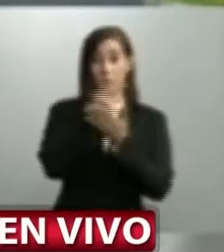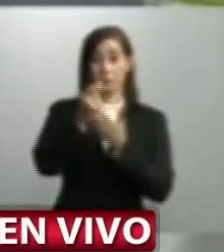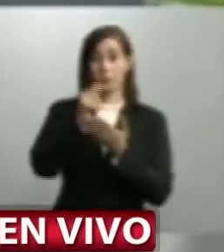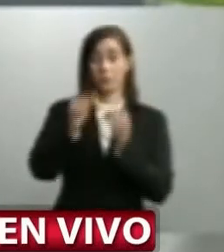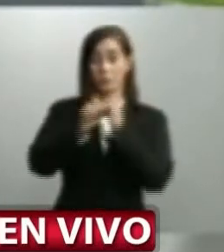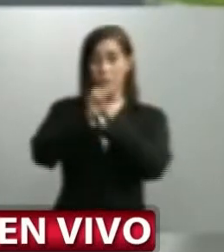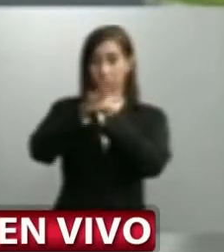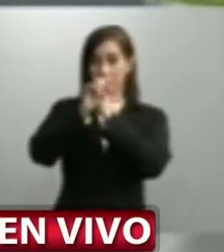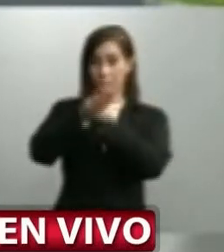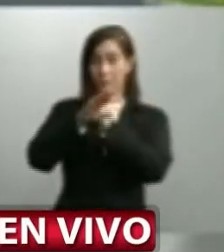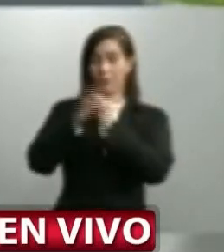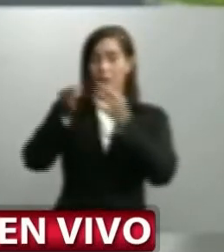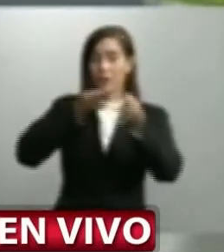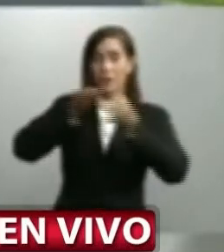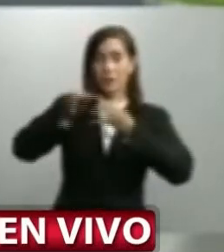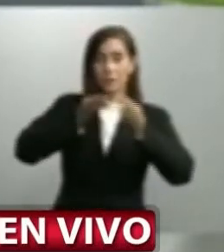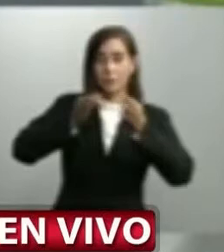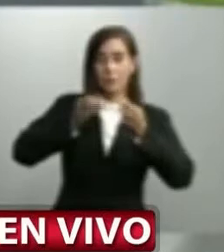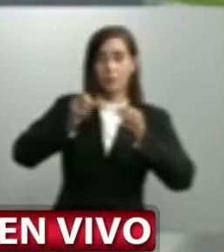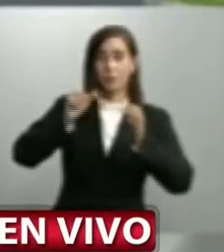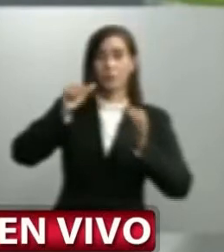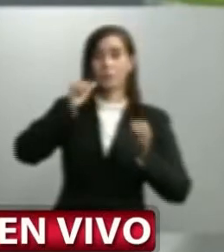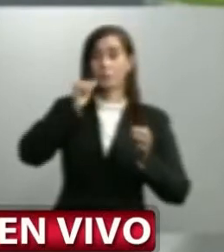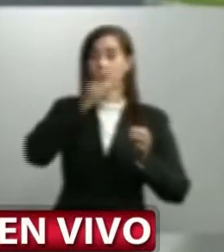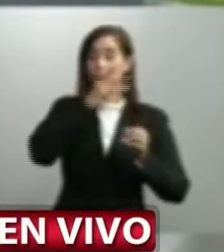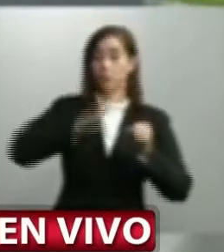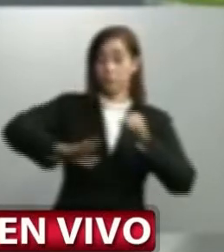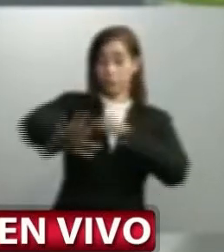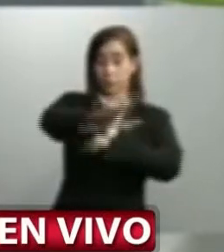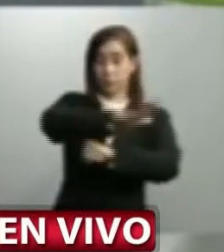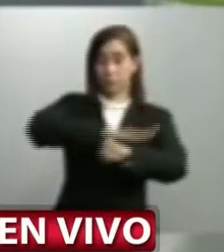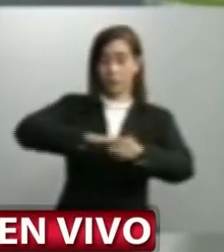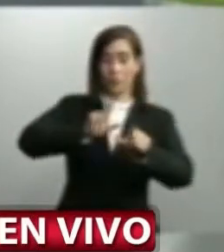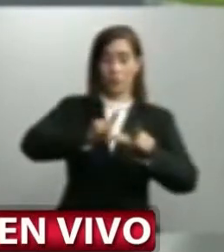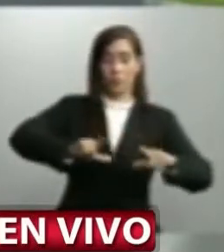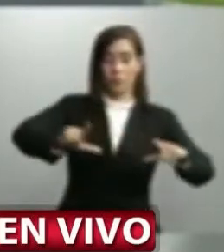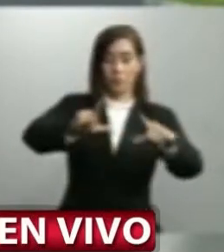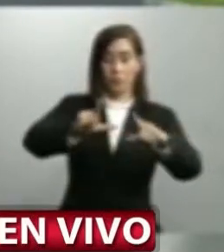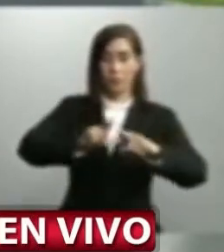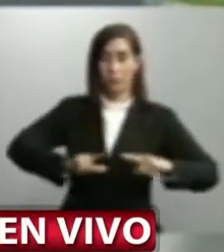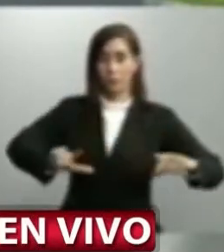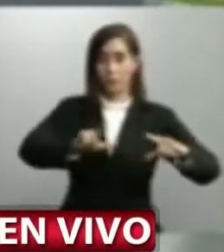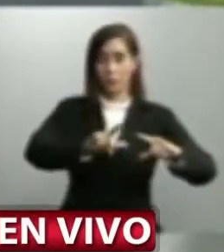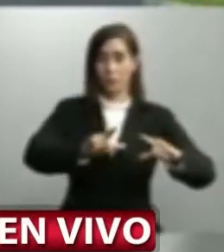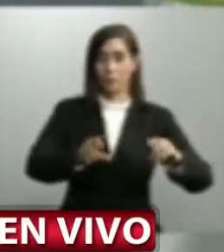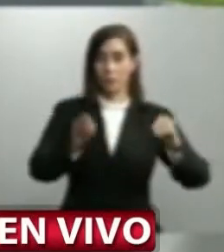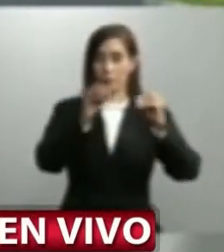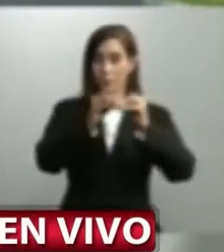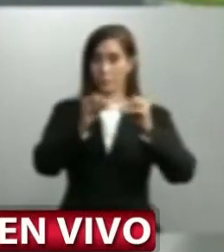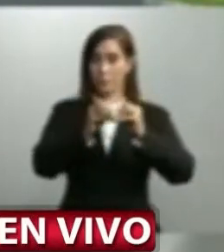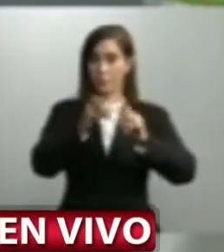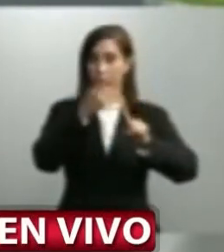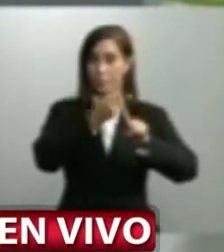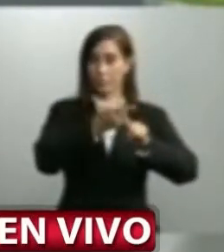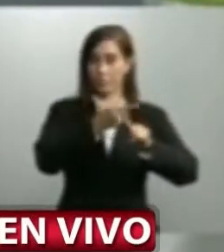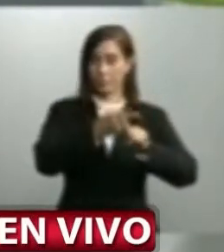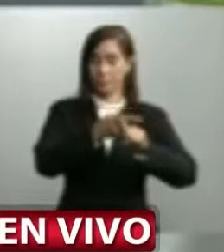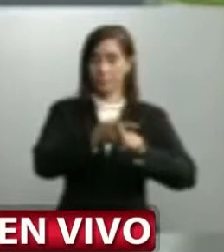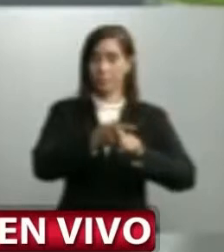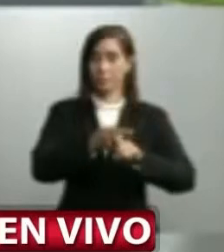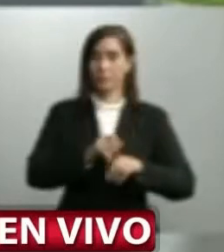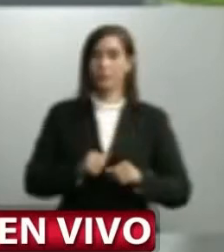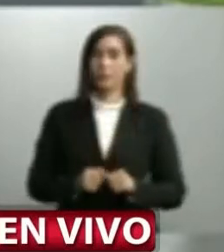prensa le doy el detalle del Gran Santo Domingo con la exposición por municipios. De